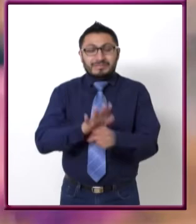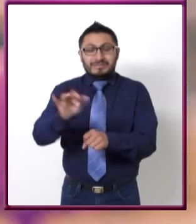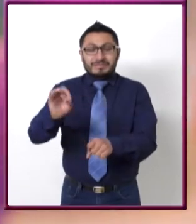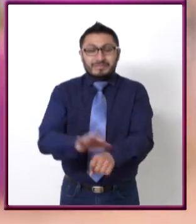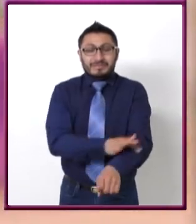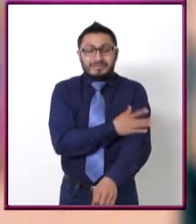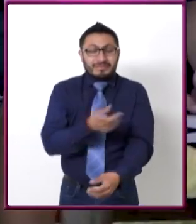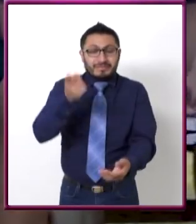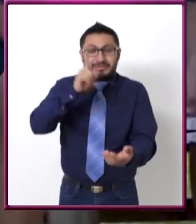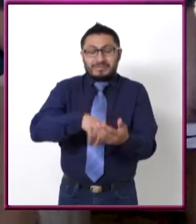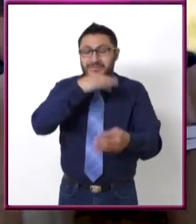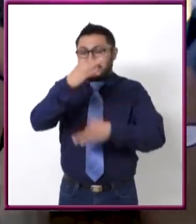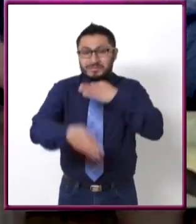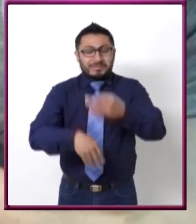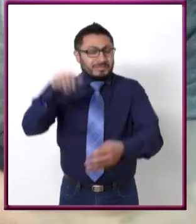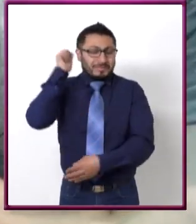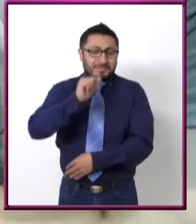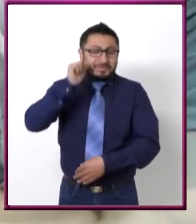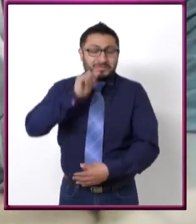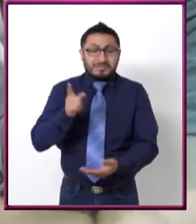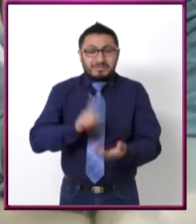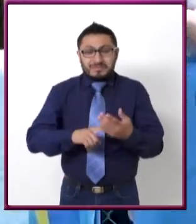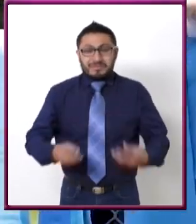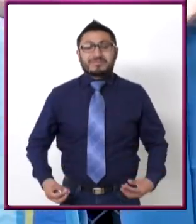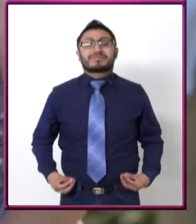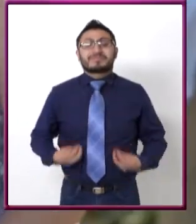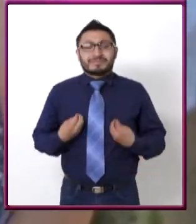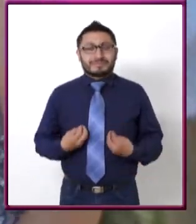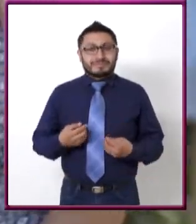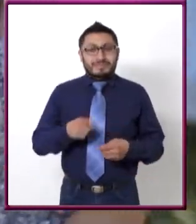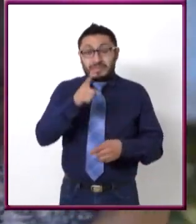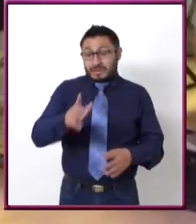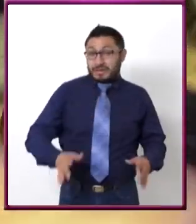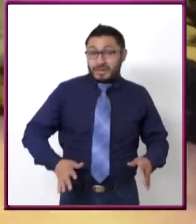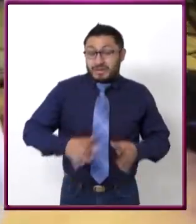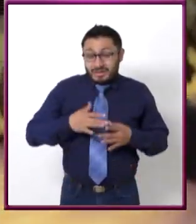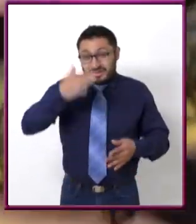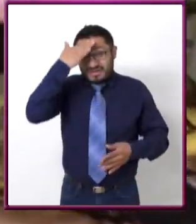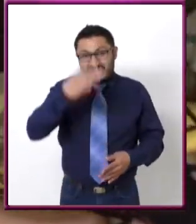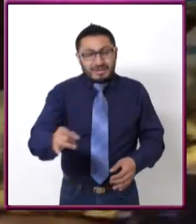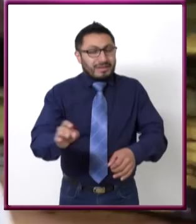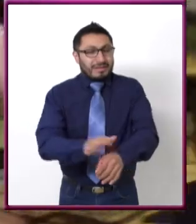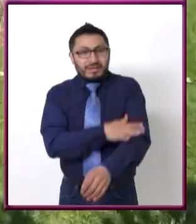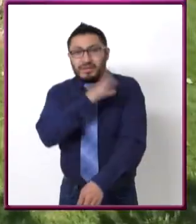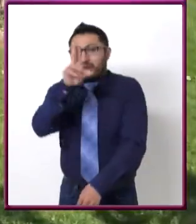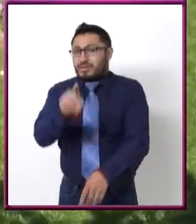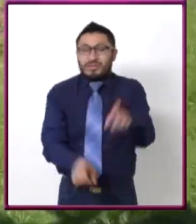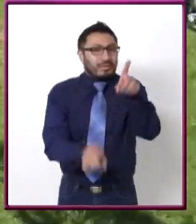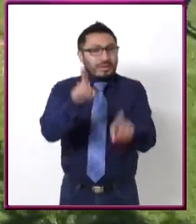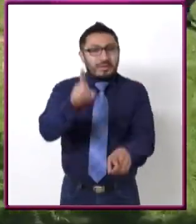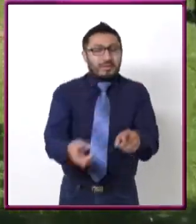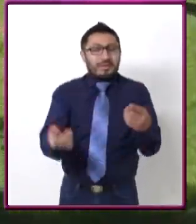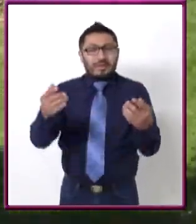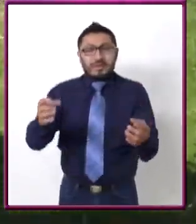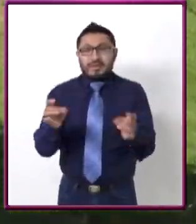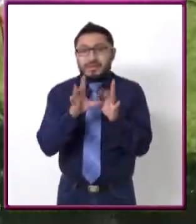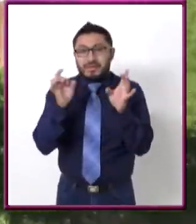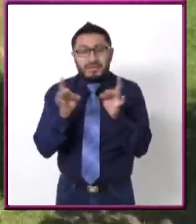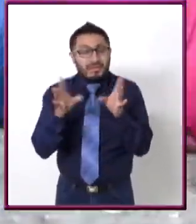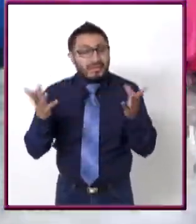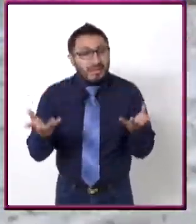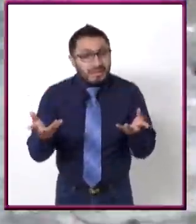sabemos que las emociones están presentes en todo momento en nuestra vida. ¿Les sorprendió saber que nuestras emociones no dependen tanto